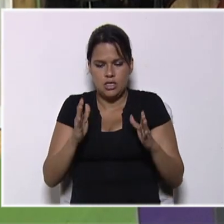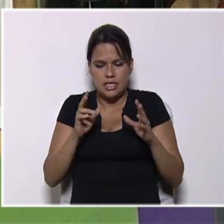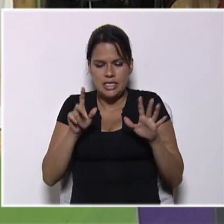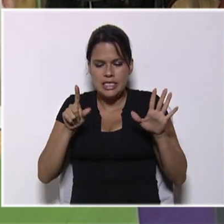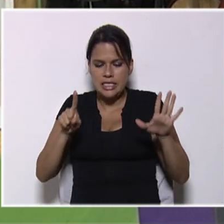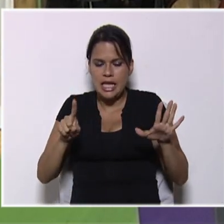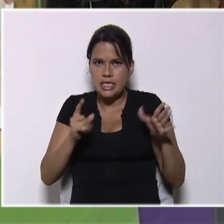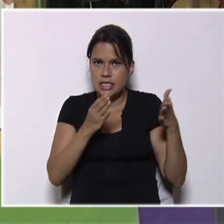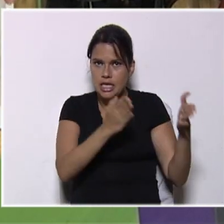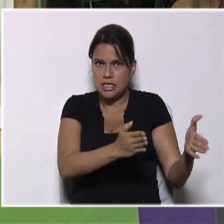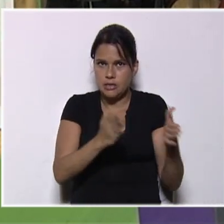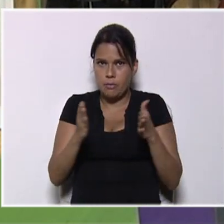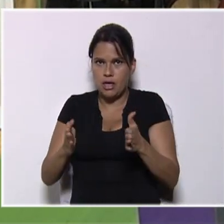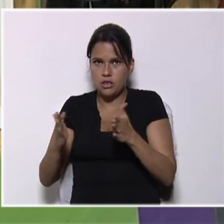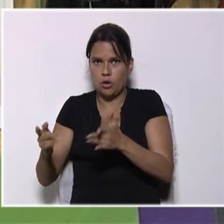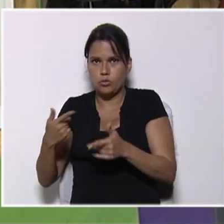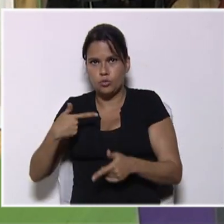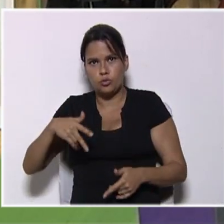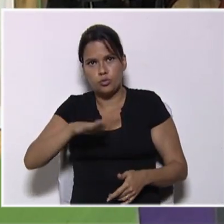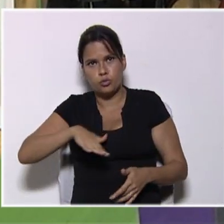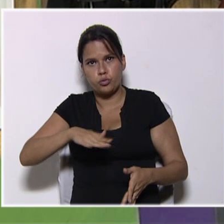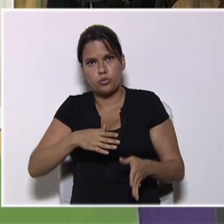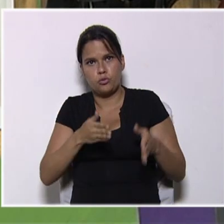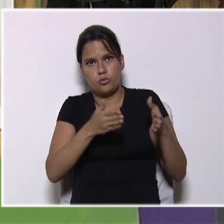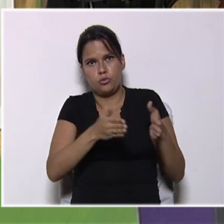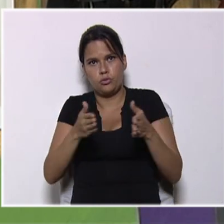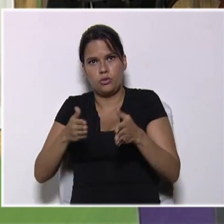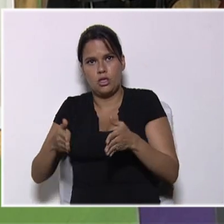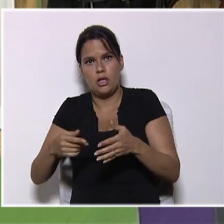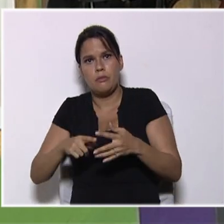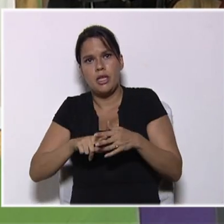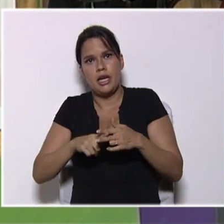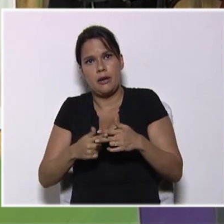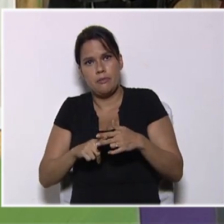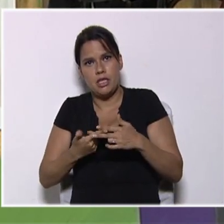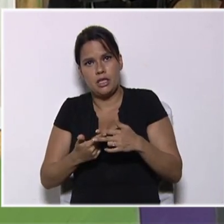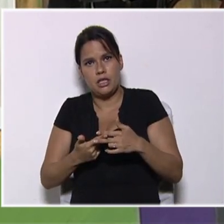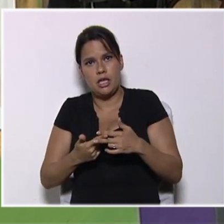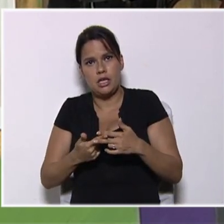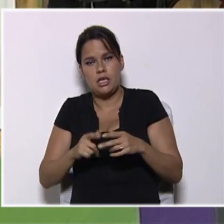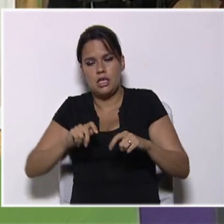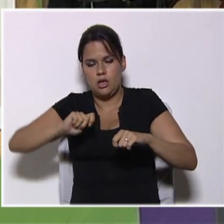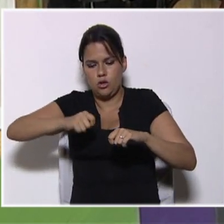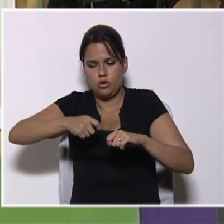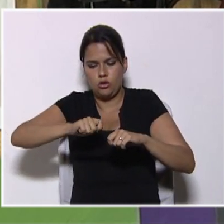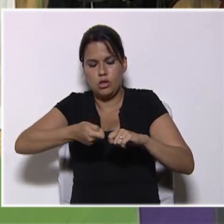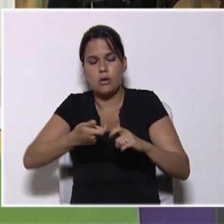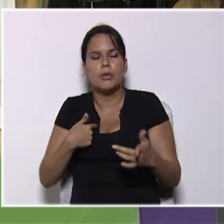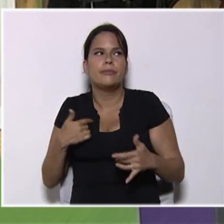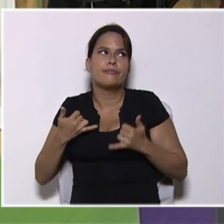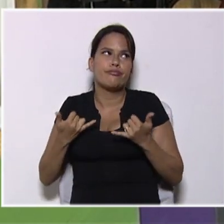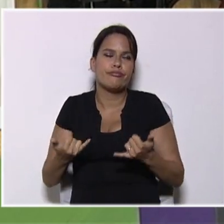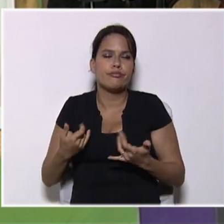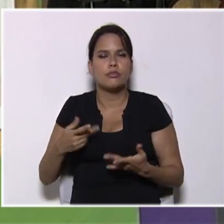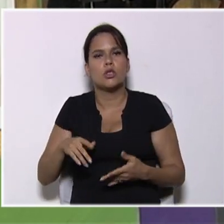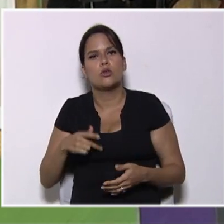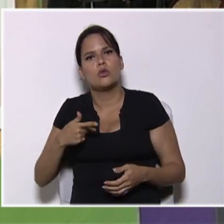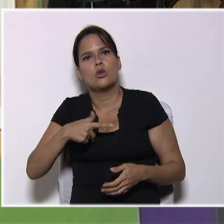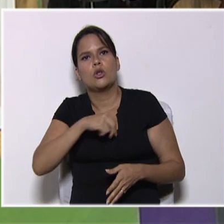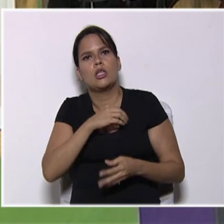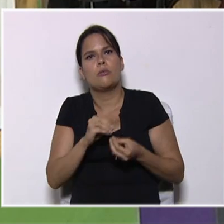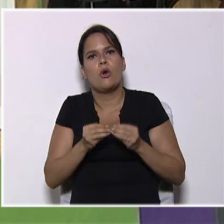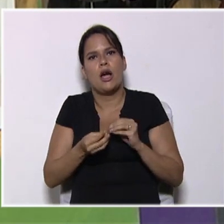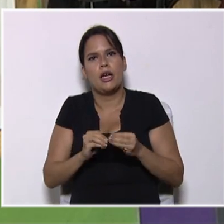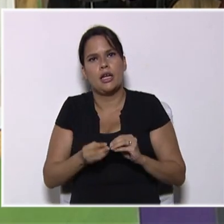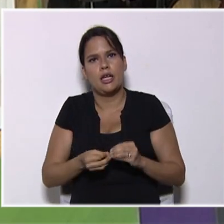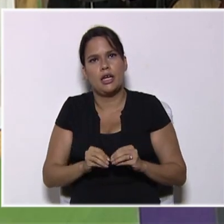a colocar mis herramientas y otra en donde voy a colocar los tornillos, porque pasa mucho que cuando estamos haciendo nuestras reparaciones o queda un tornillo de más,